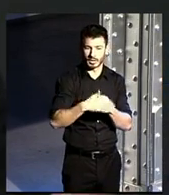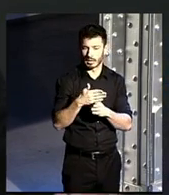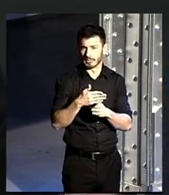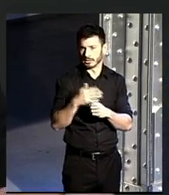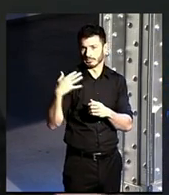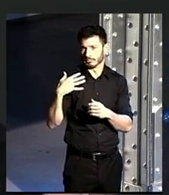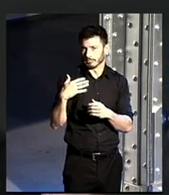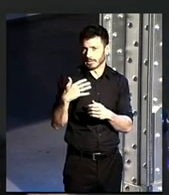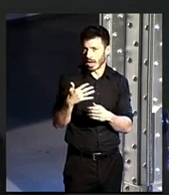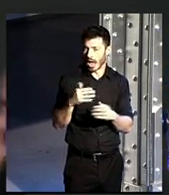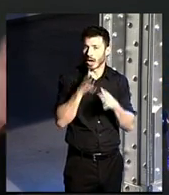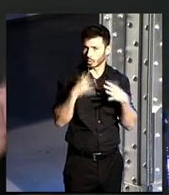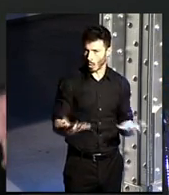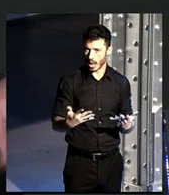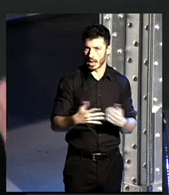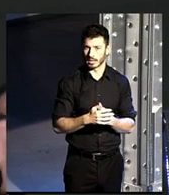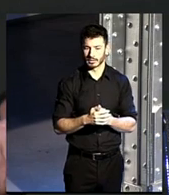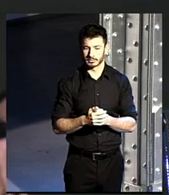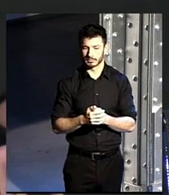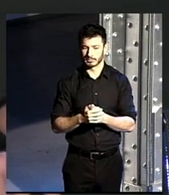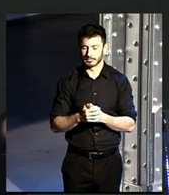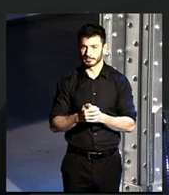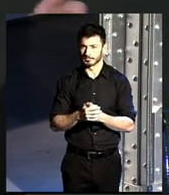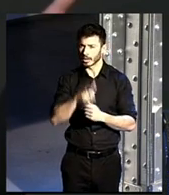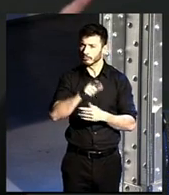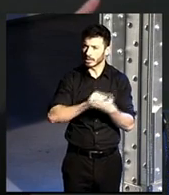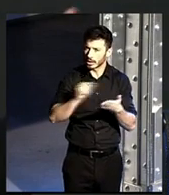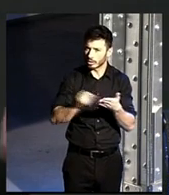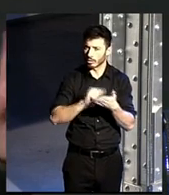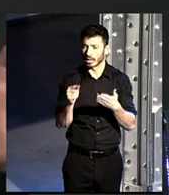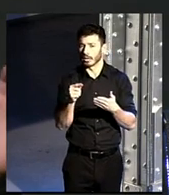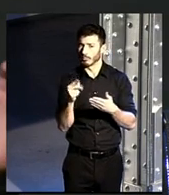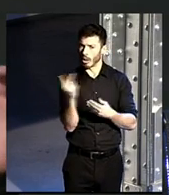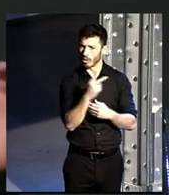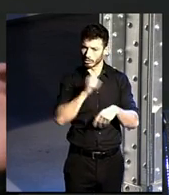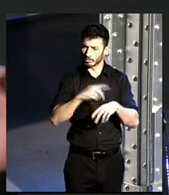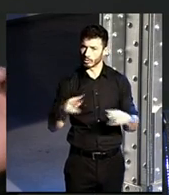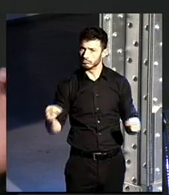más reciente que Más Verne, reciente, aunque coincidieron en el Sí, tiempo. sí, pero- Y entre ellos había